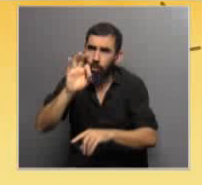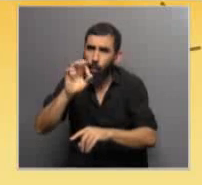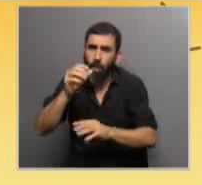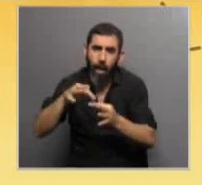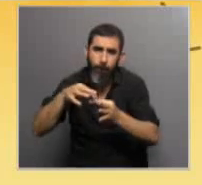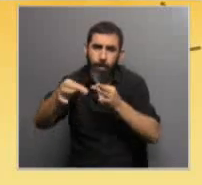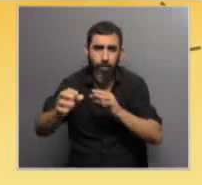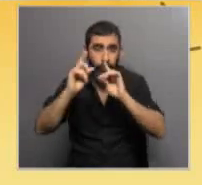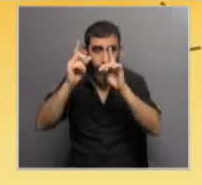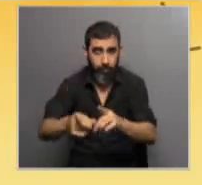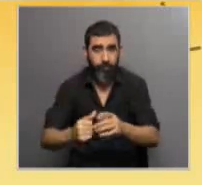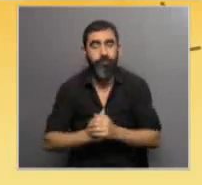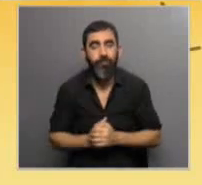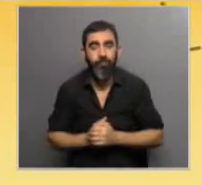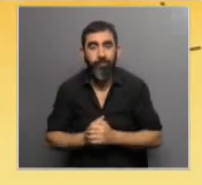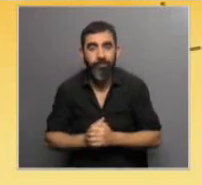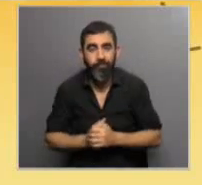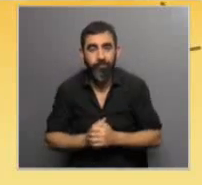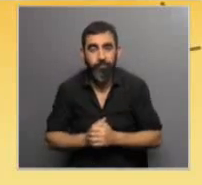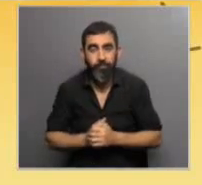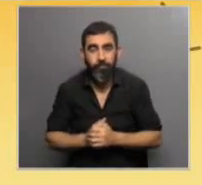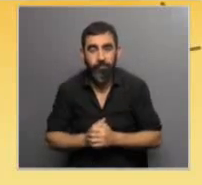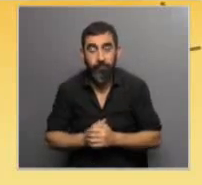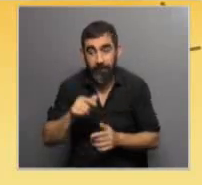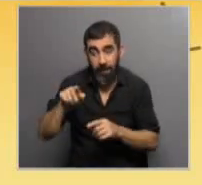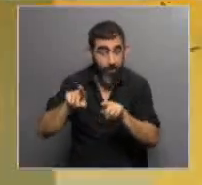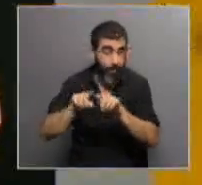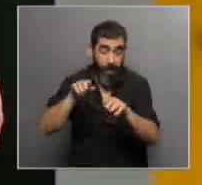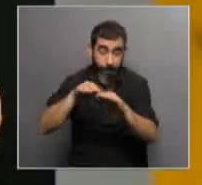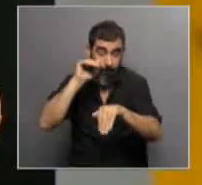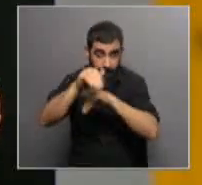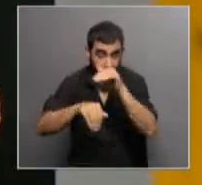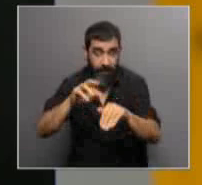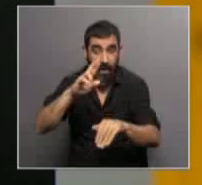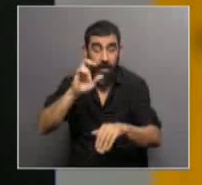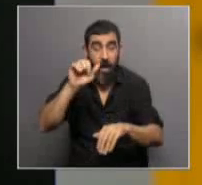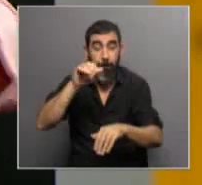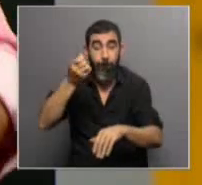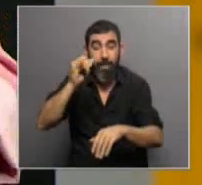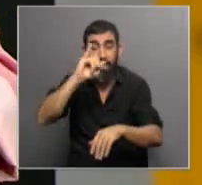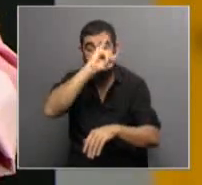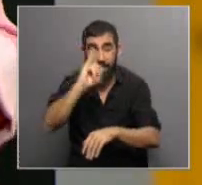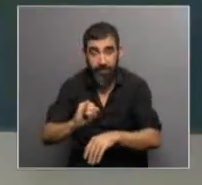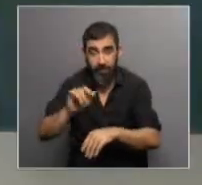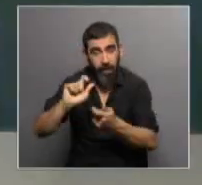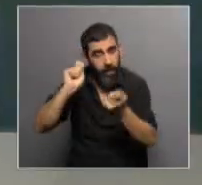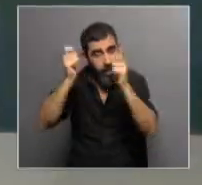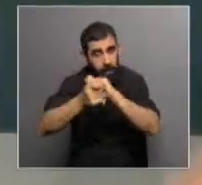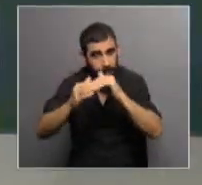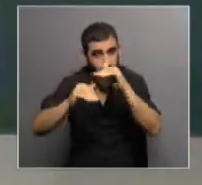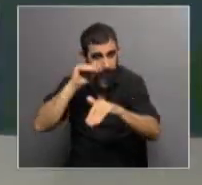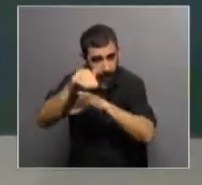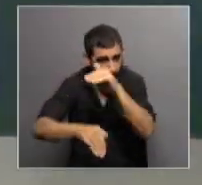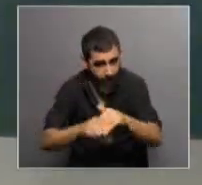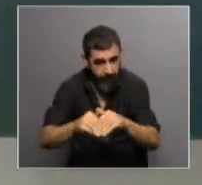metros para para seguir con ramírez que es un ejemplo fácil para que la gente entienda se hizo la rambla la plata se modificó por completo se le hicieron